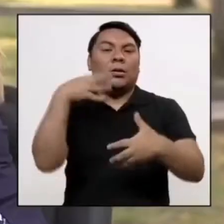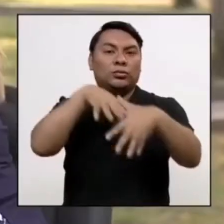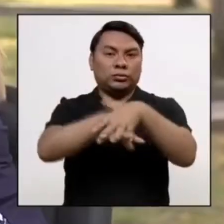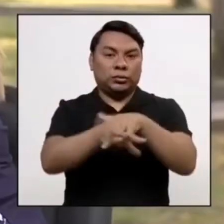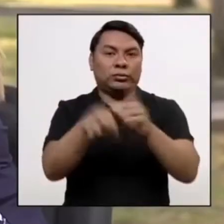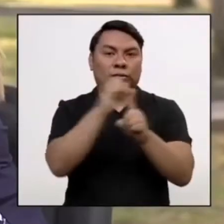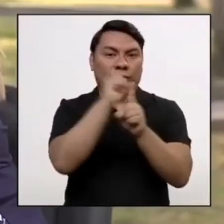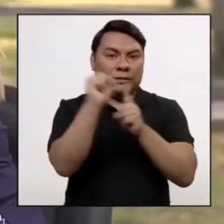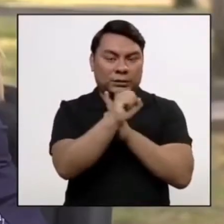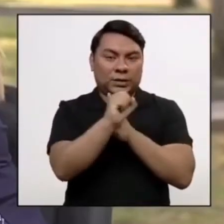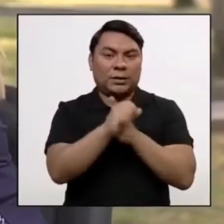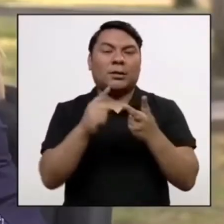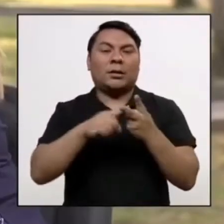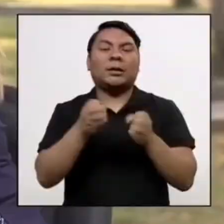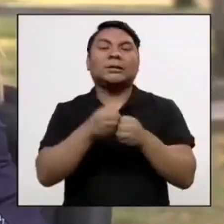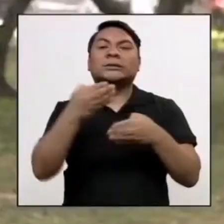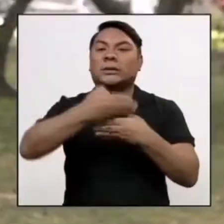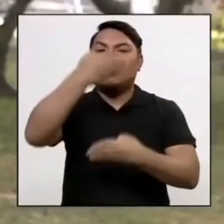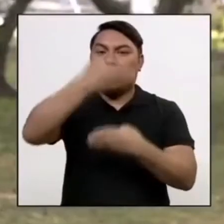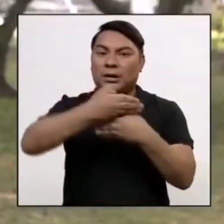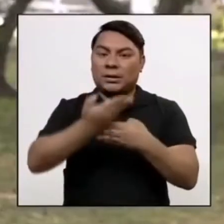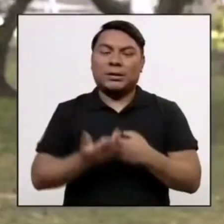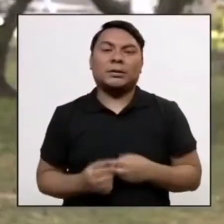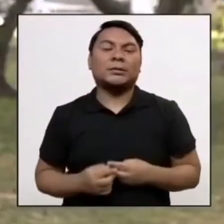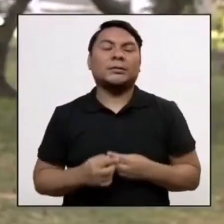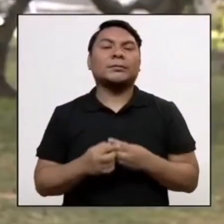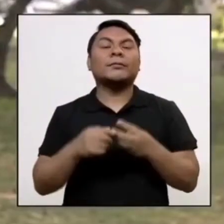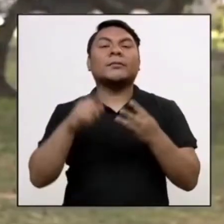de inclusión social sin barreras,